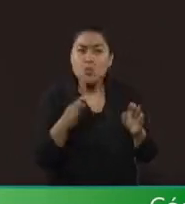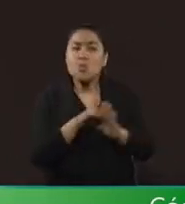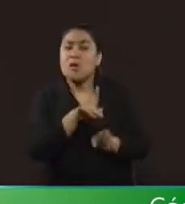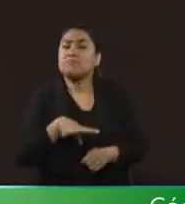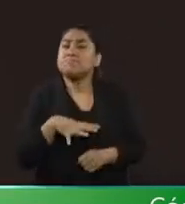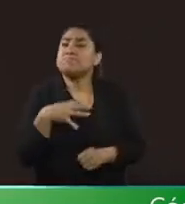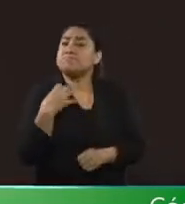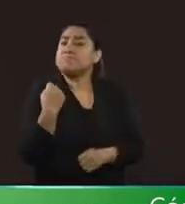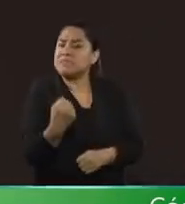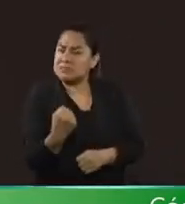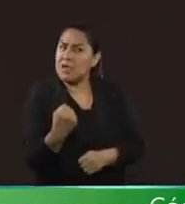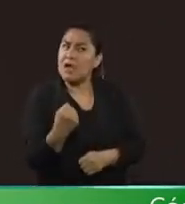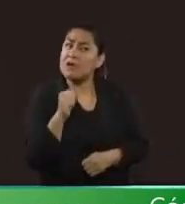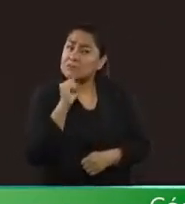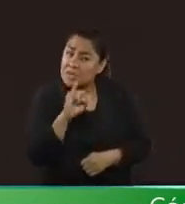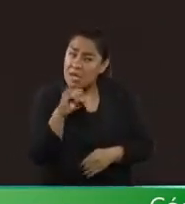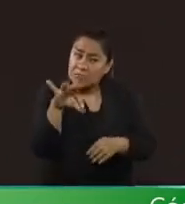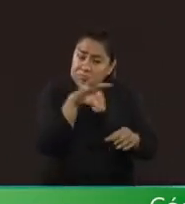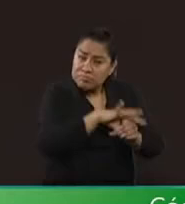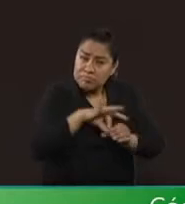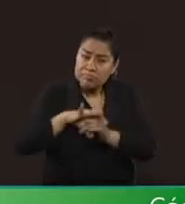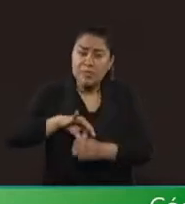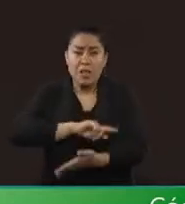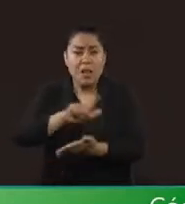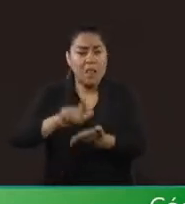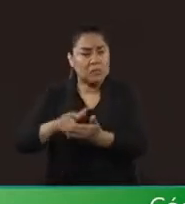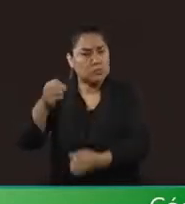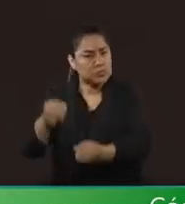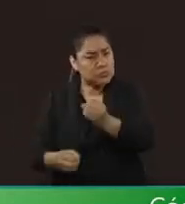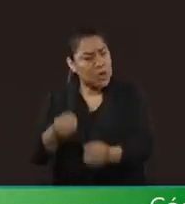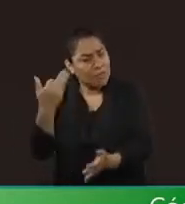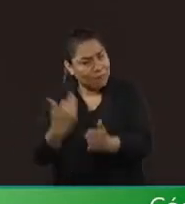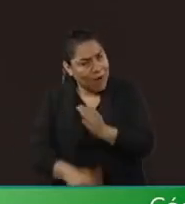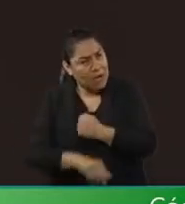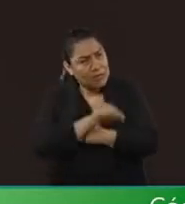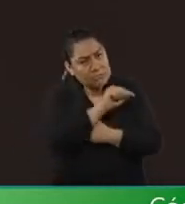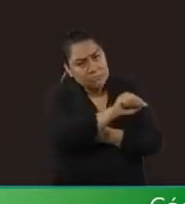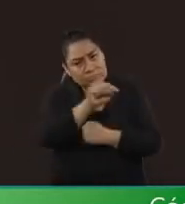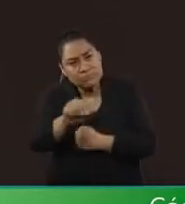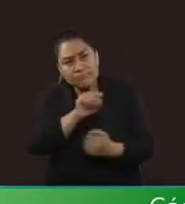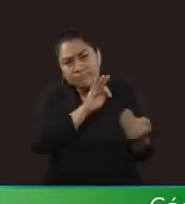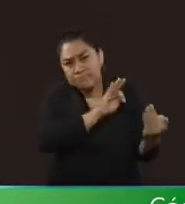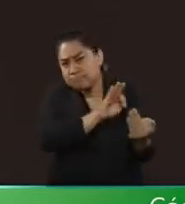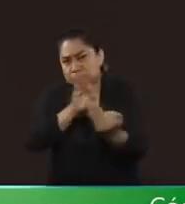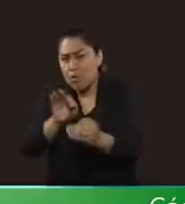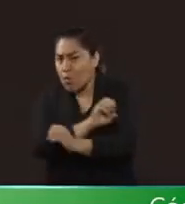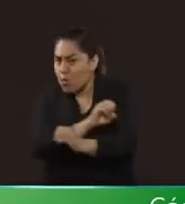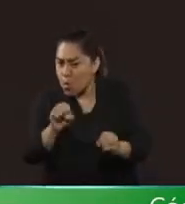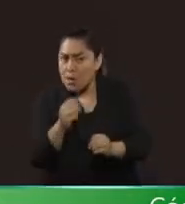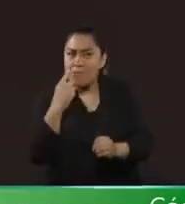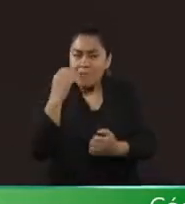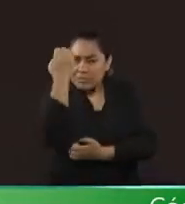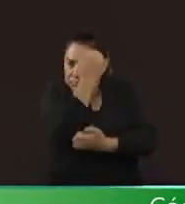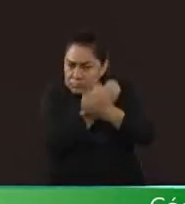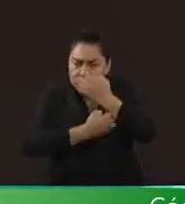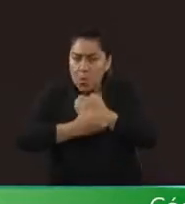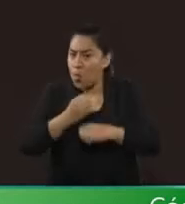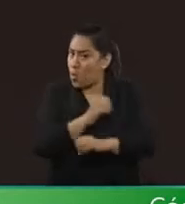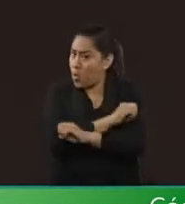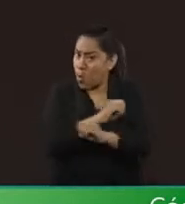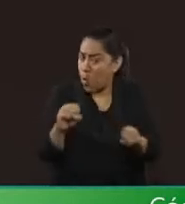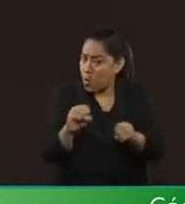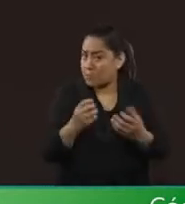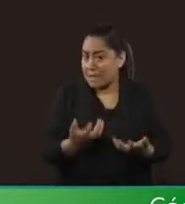se aprobara una reforma judicial sin escuchar a todas las partes, sin analizar todas sus consecuencias y